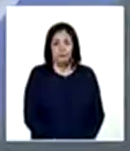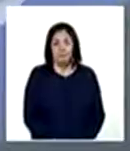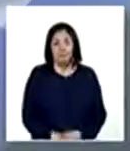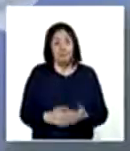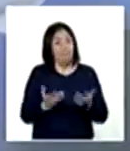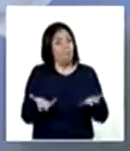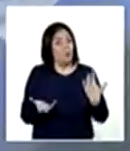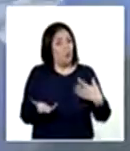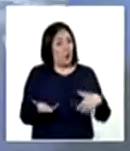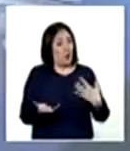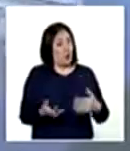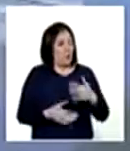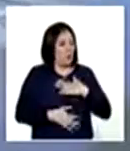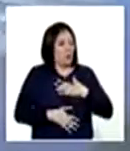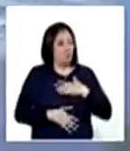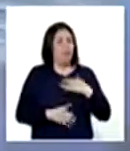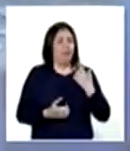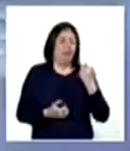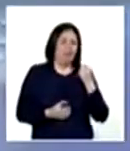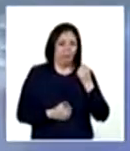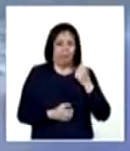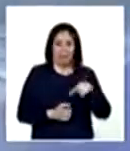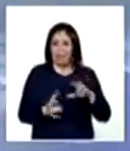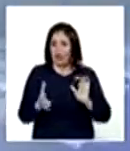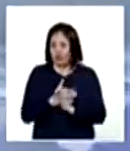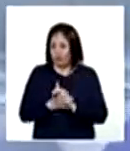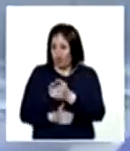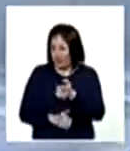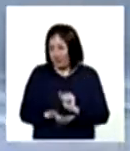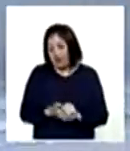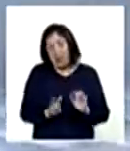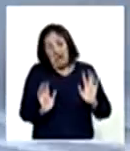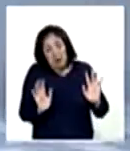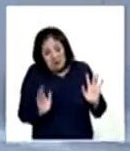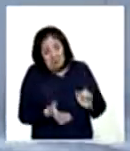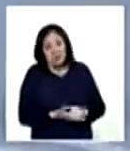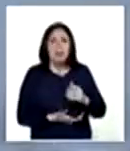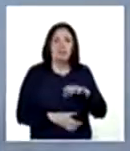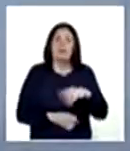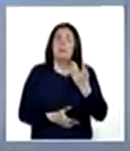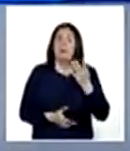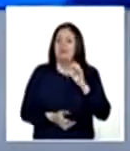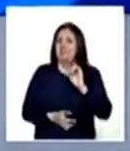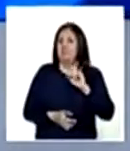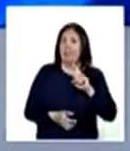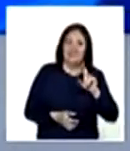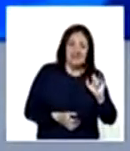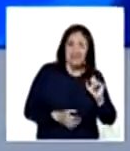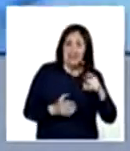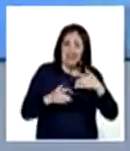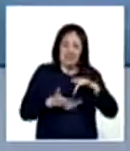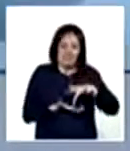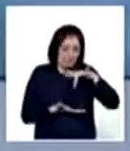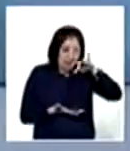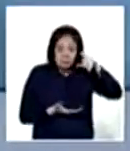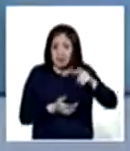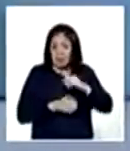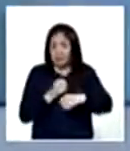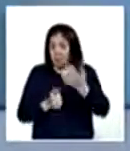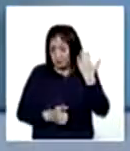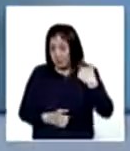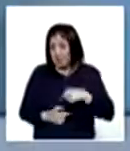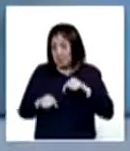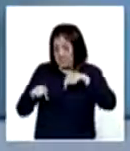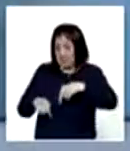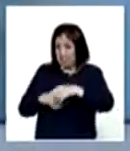¿Qué tal diversión de estos chicos en Chorrillo? Realmente algo así como el sexy Halloween algo del así. Año pasado, ¿no? Bueno, pero a diferencia de